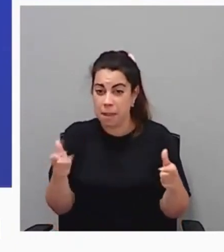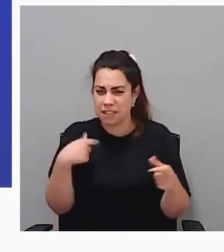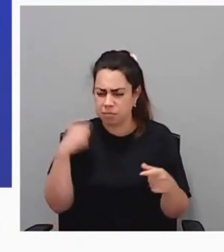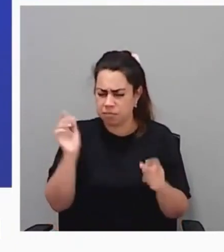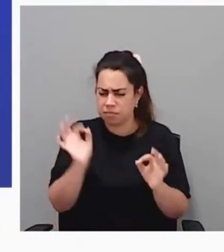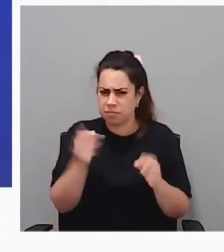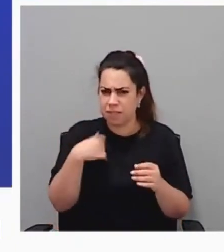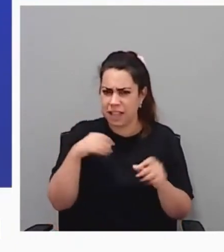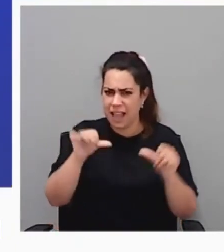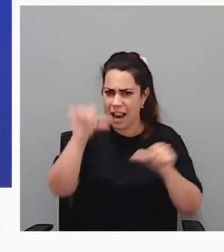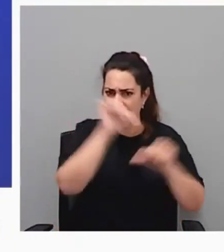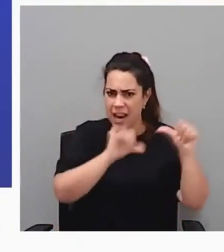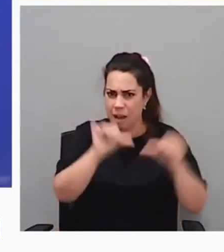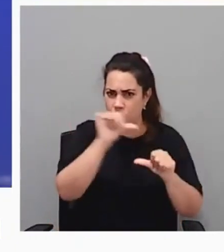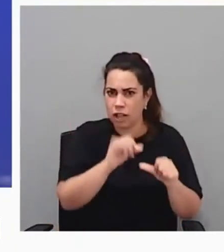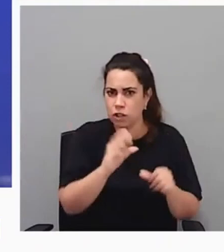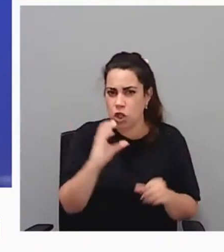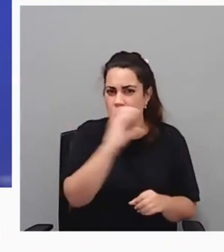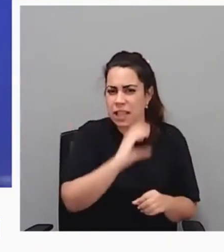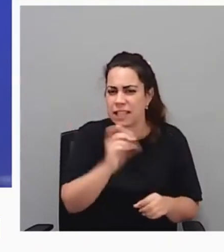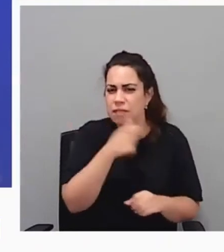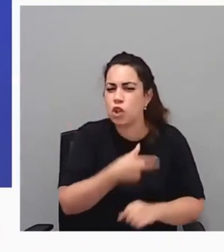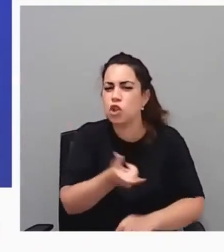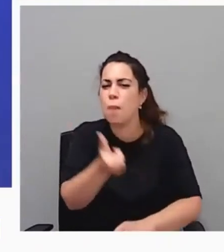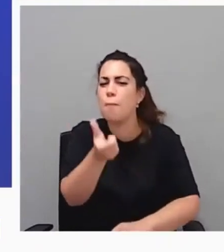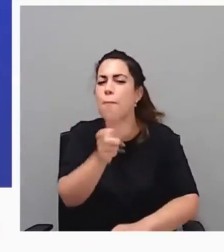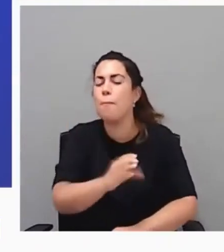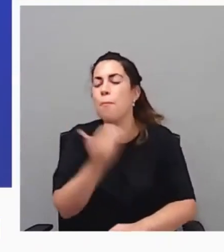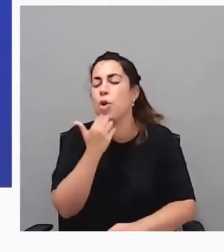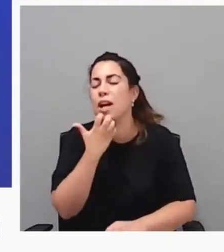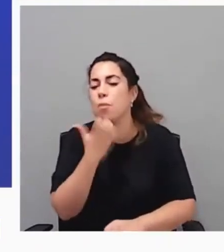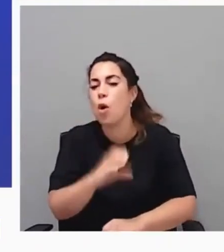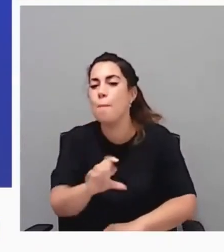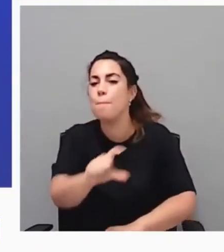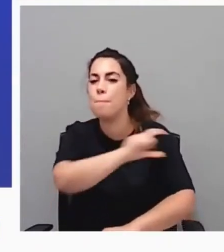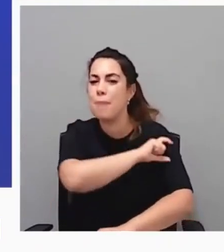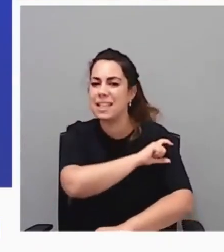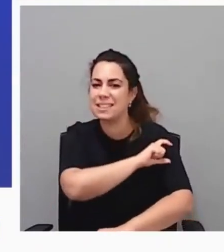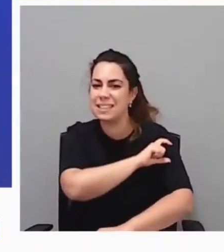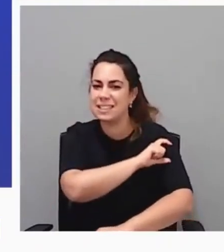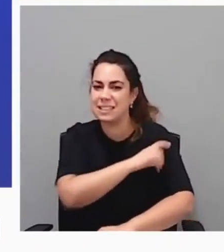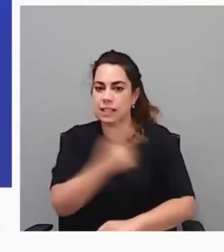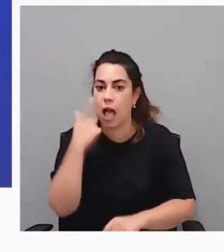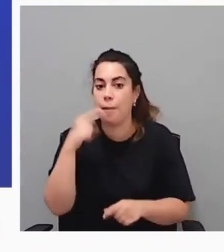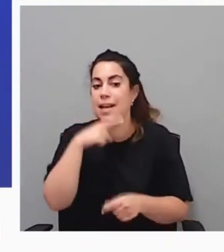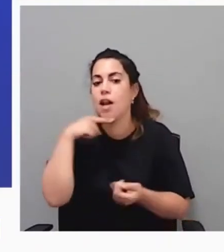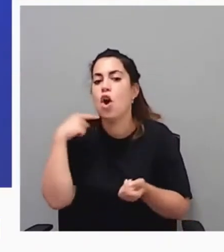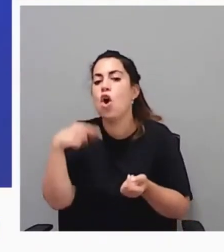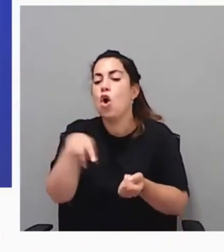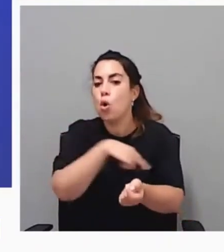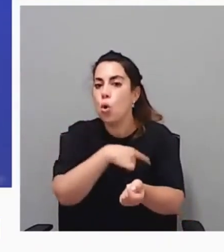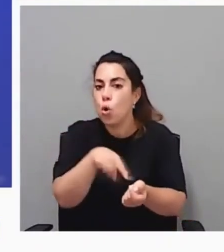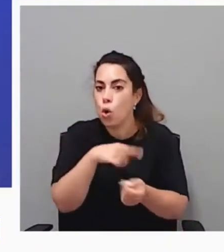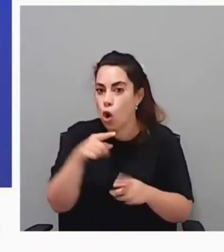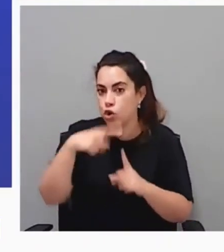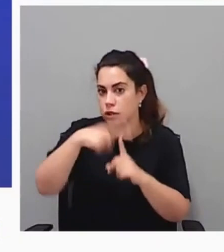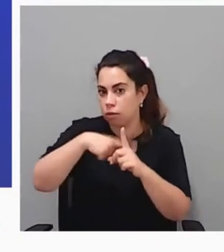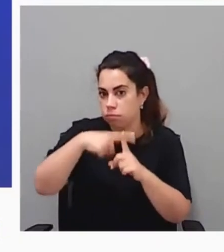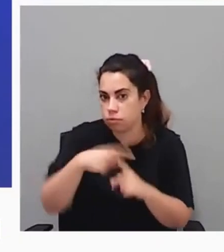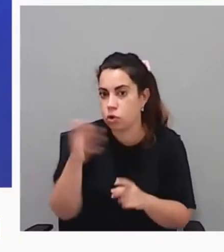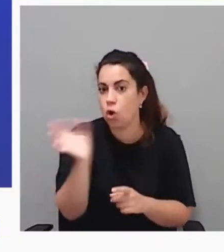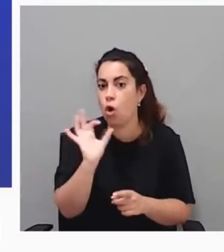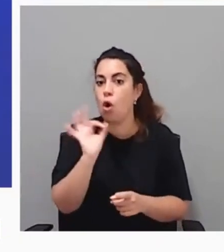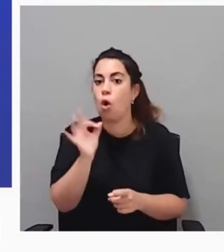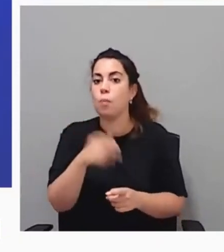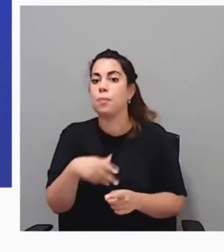haber parches, por ejemplo, que son capaces de medir la glucosa y son capaces de dar insulina al